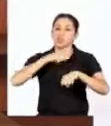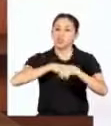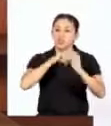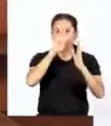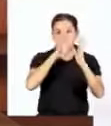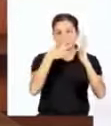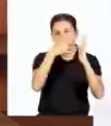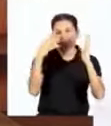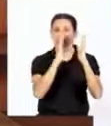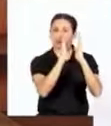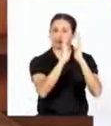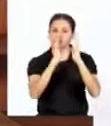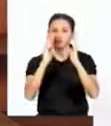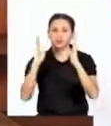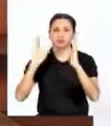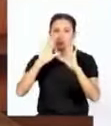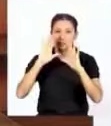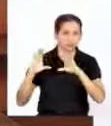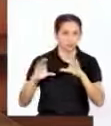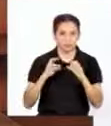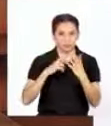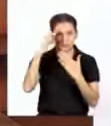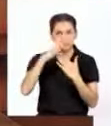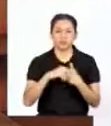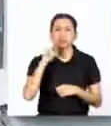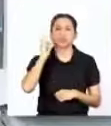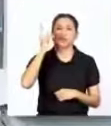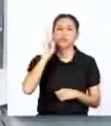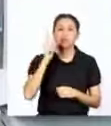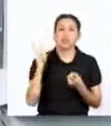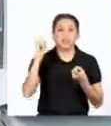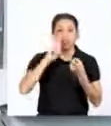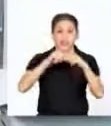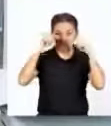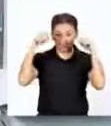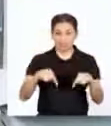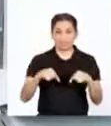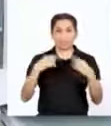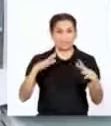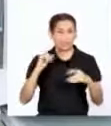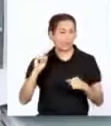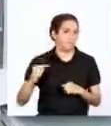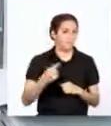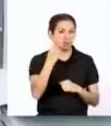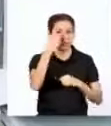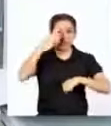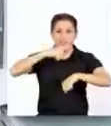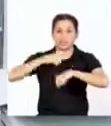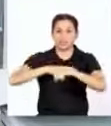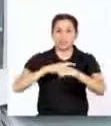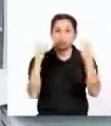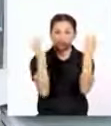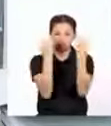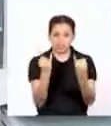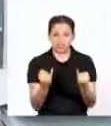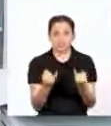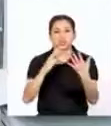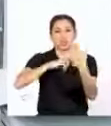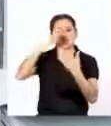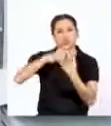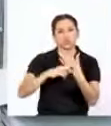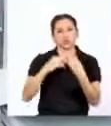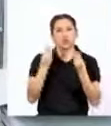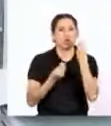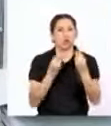el cronograma para fijar las fechas de su realización. Profesora, hasta aquí hemos concluido el primer momento del diseño del